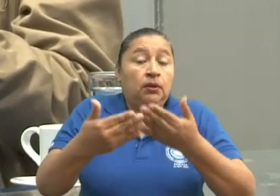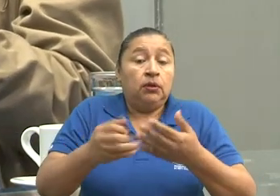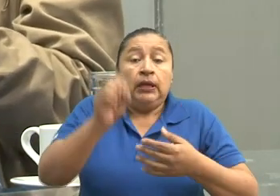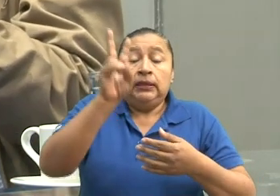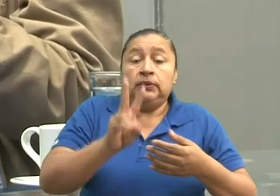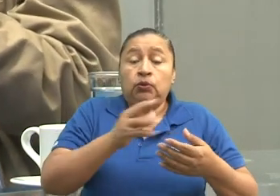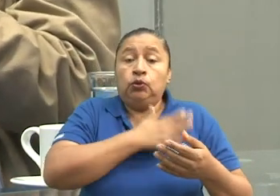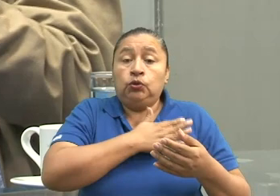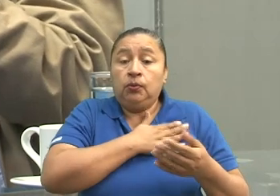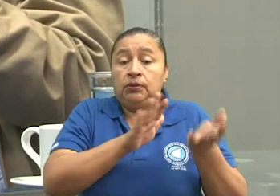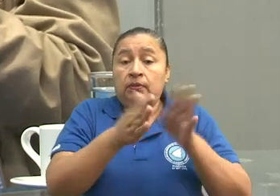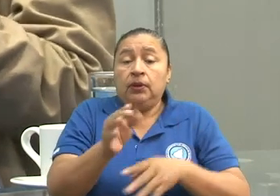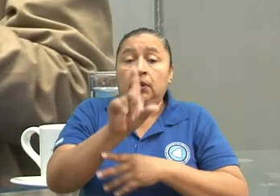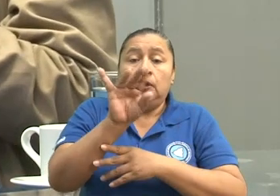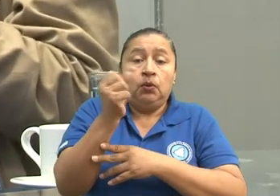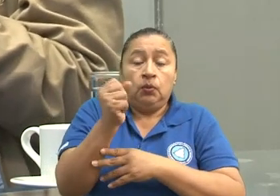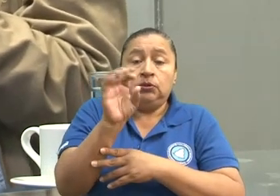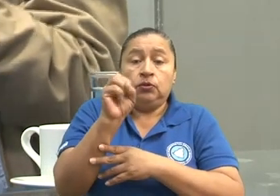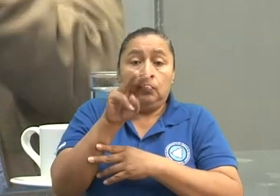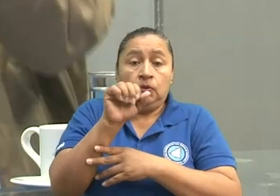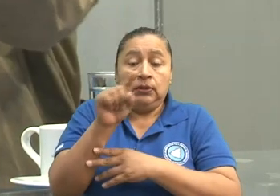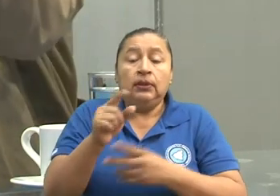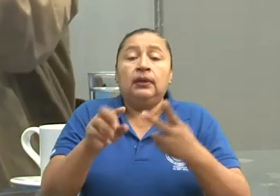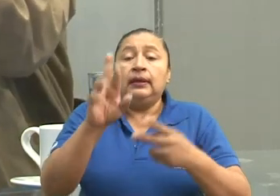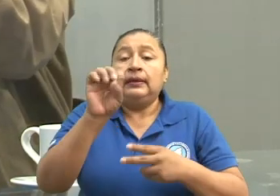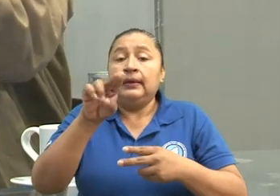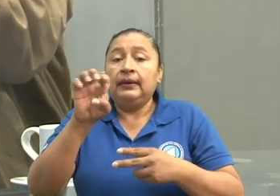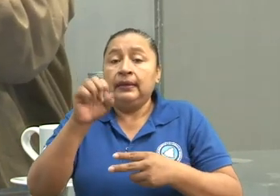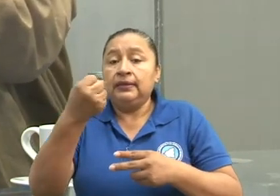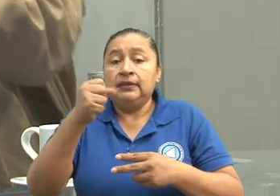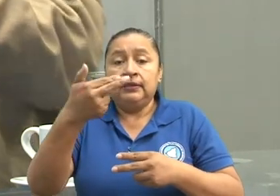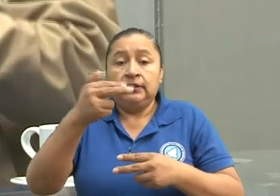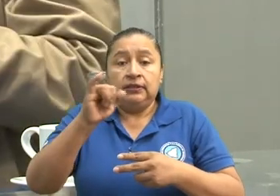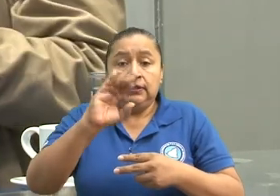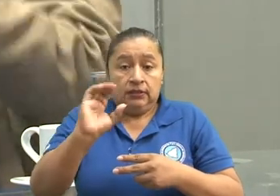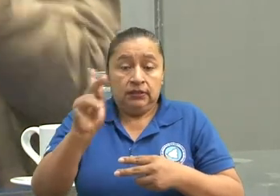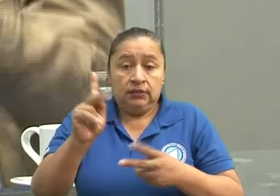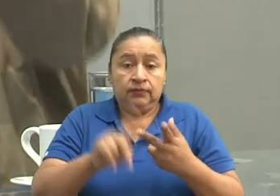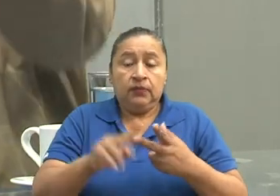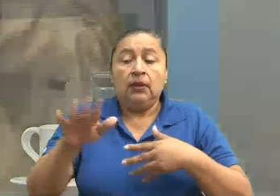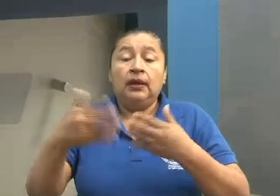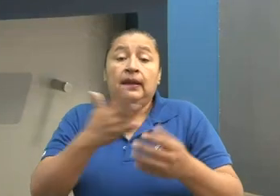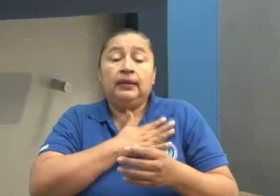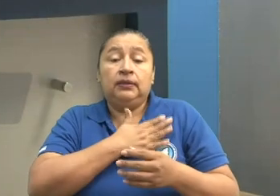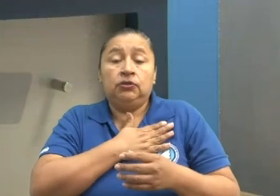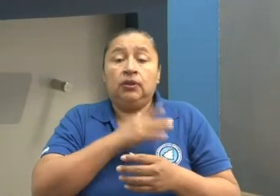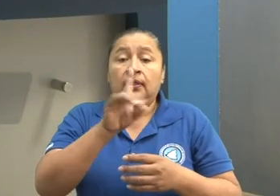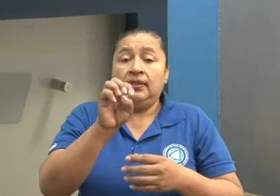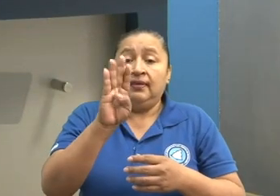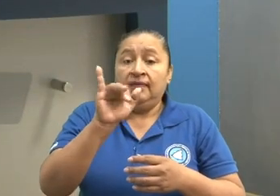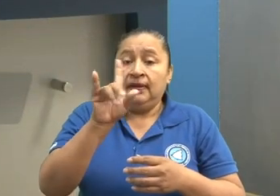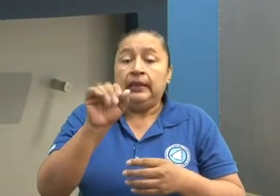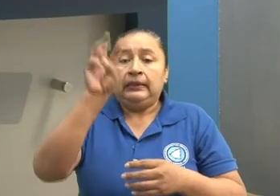cuando muere el segundo Somoza, que fue Luis Somoza, dejaron a René Chit. Después que termina su periodo, Anastasio Somoza de Baile, que es el tercer